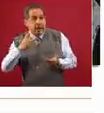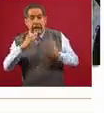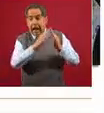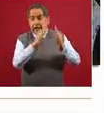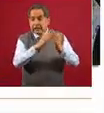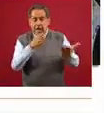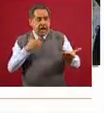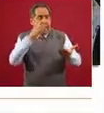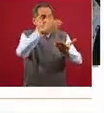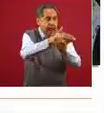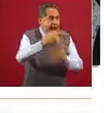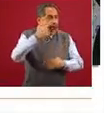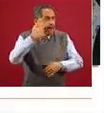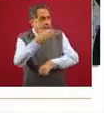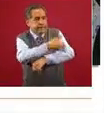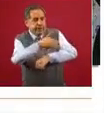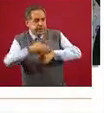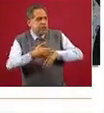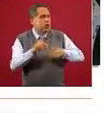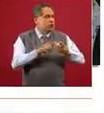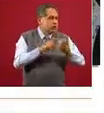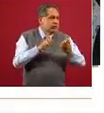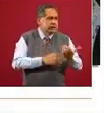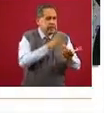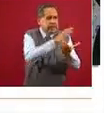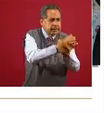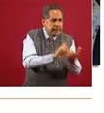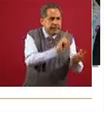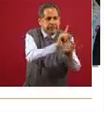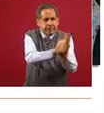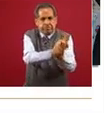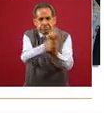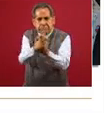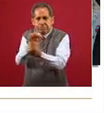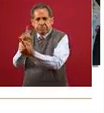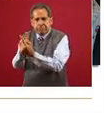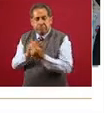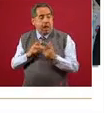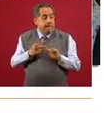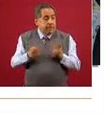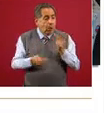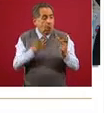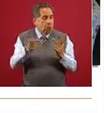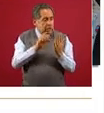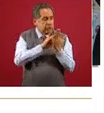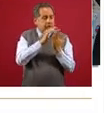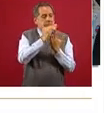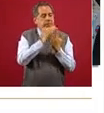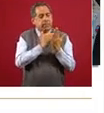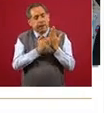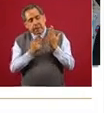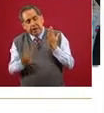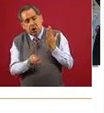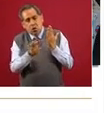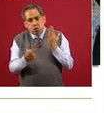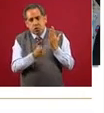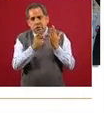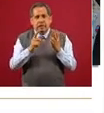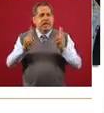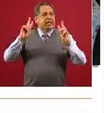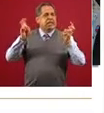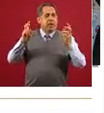las familias, acudiendo a hacer el cuestionario del que hemos platicado, que son las preguntas de